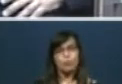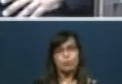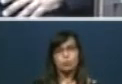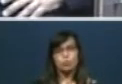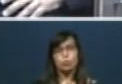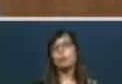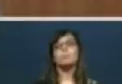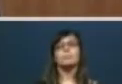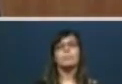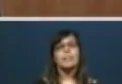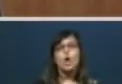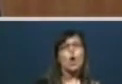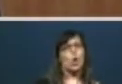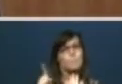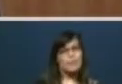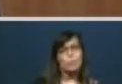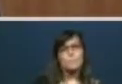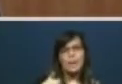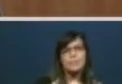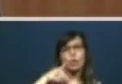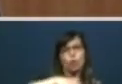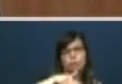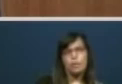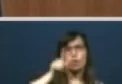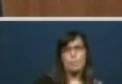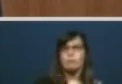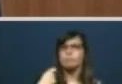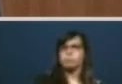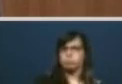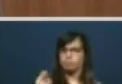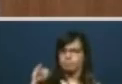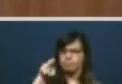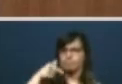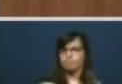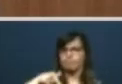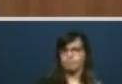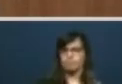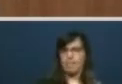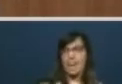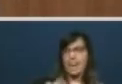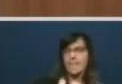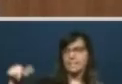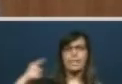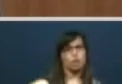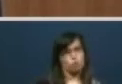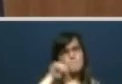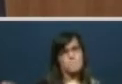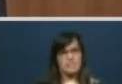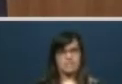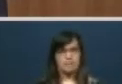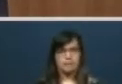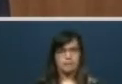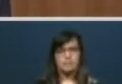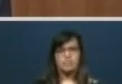completo en su contenido y también más exigente en sus compromisos de transparencia que la vigente ley estatal celebrará lo que hoy es una